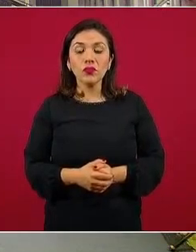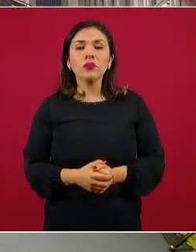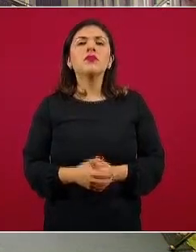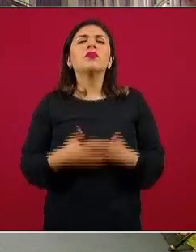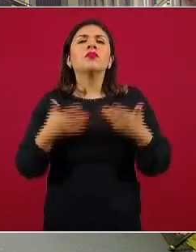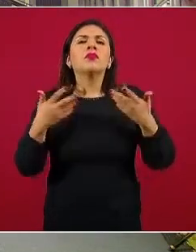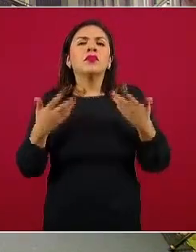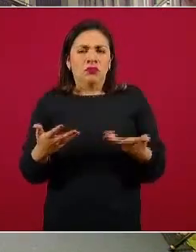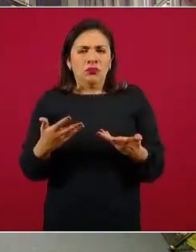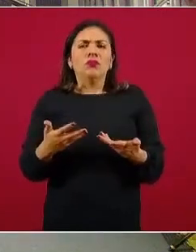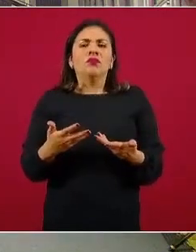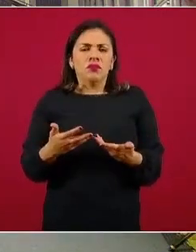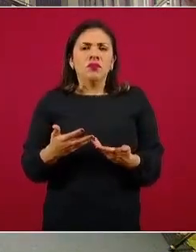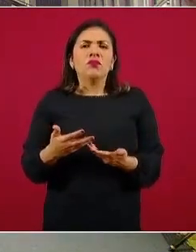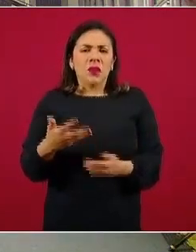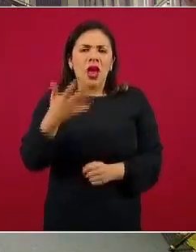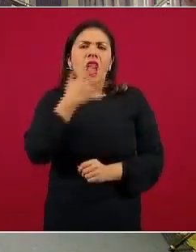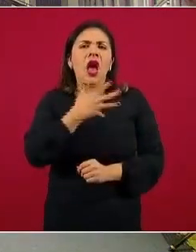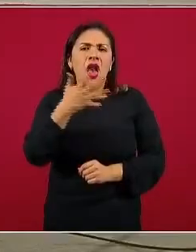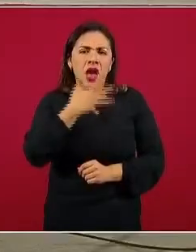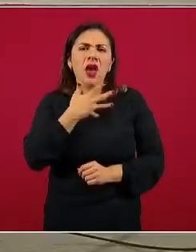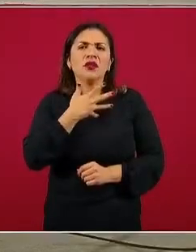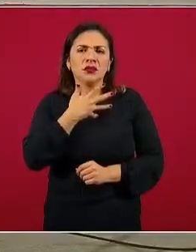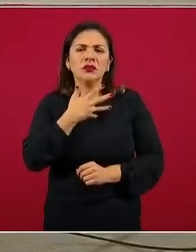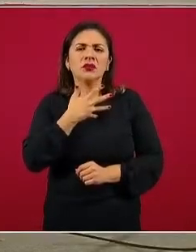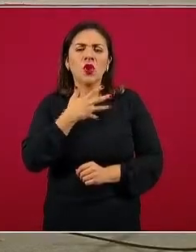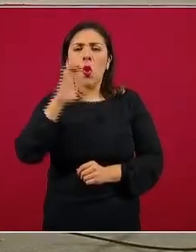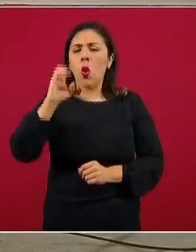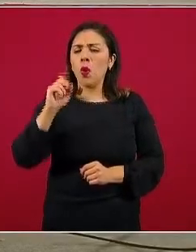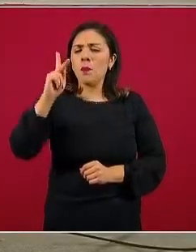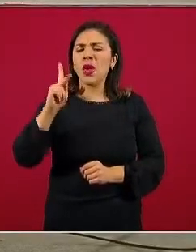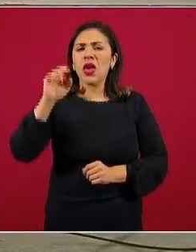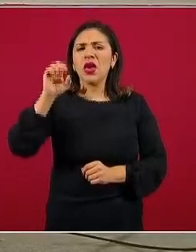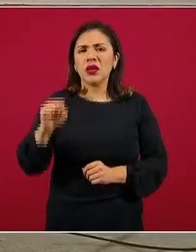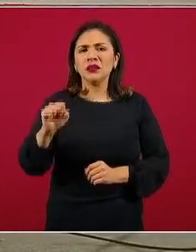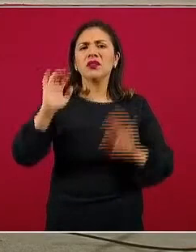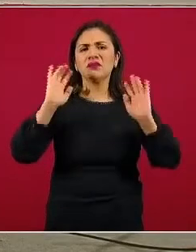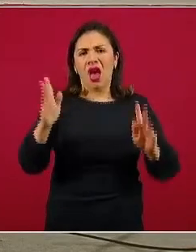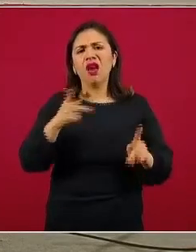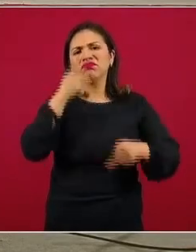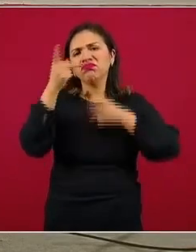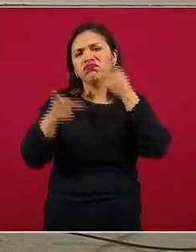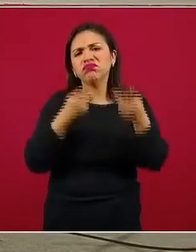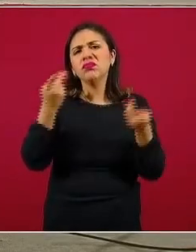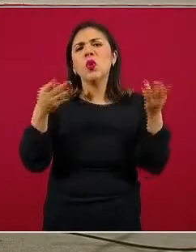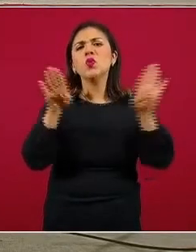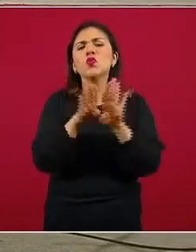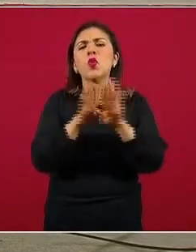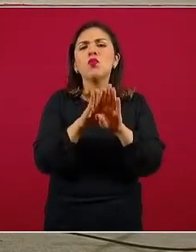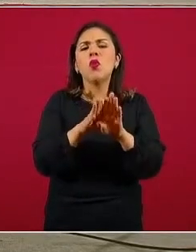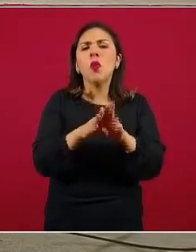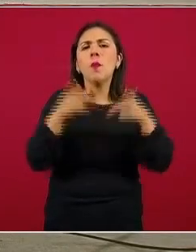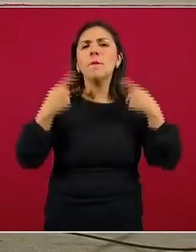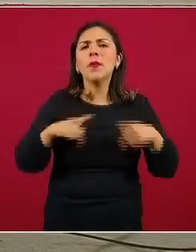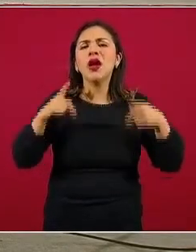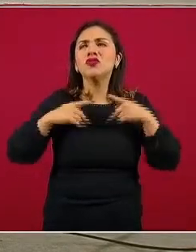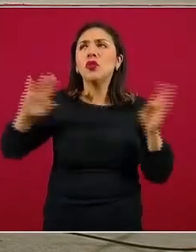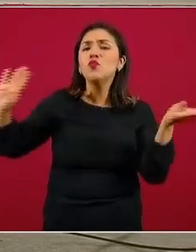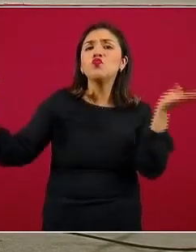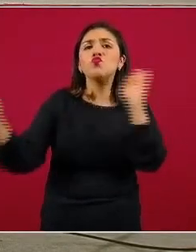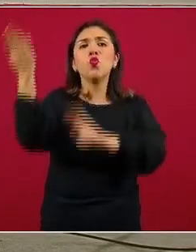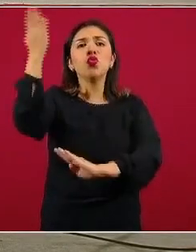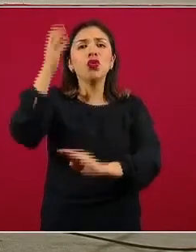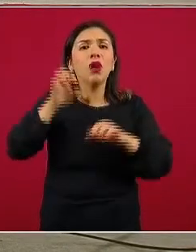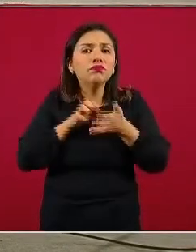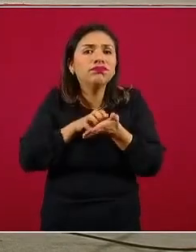Bueno, el acceso limitado lógicamente tiene que estar, la OPS lo comenta en función de la población mundial